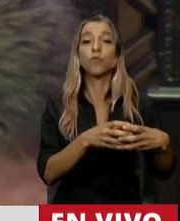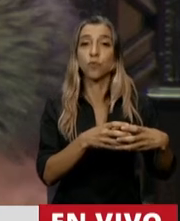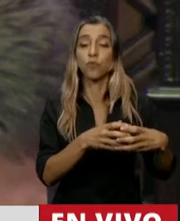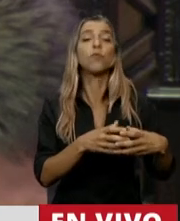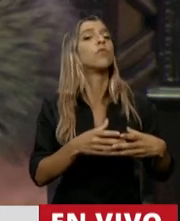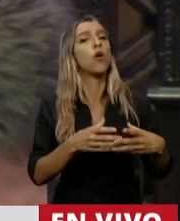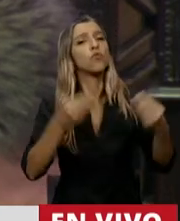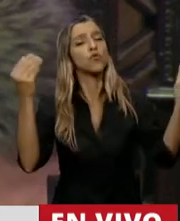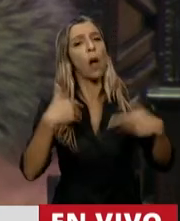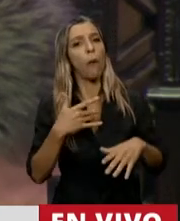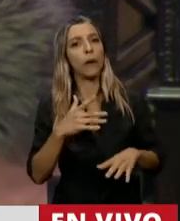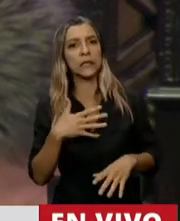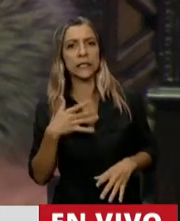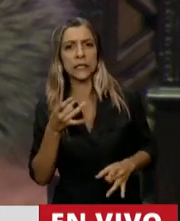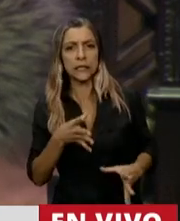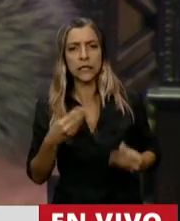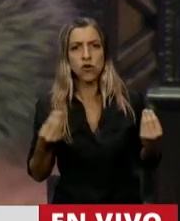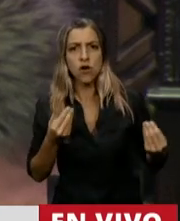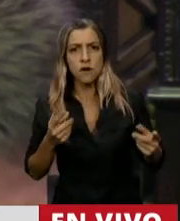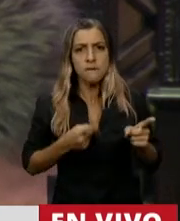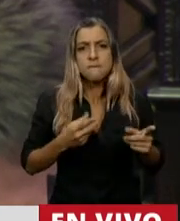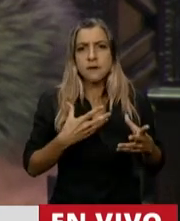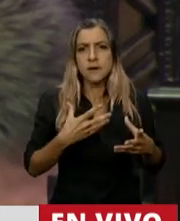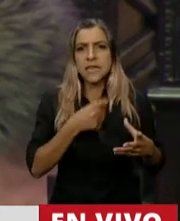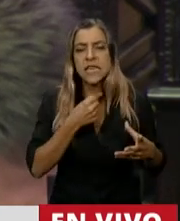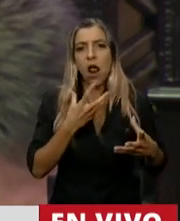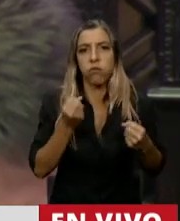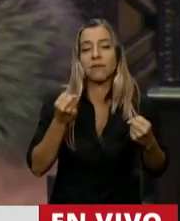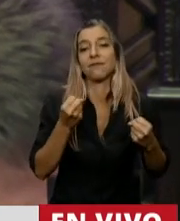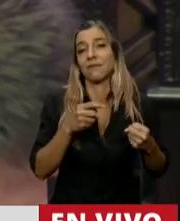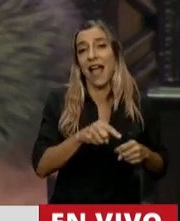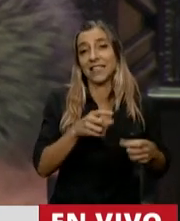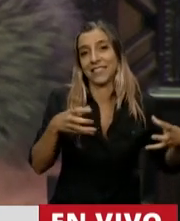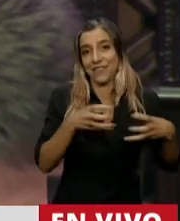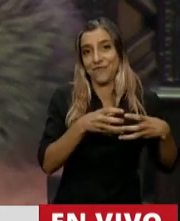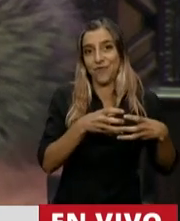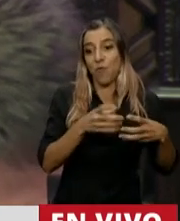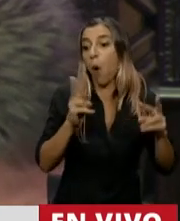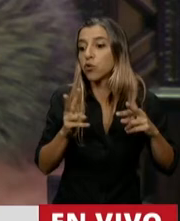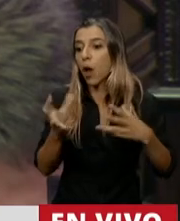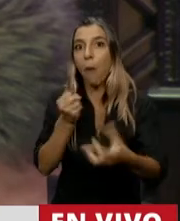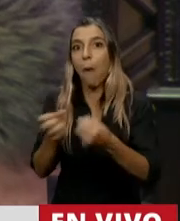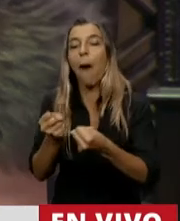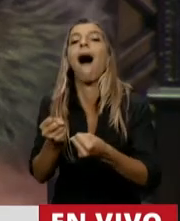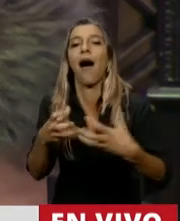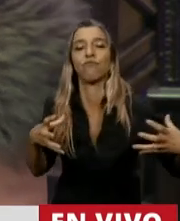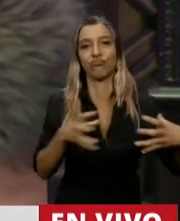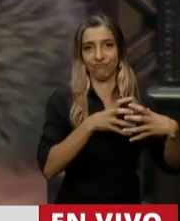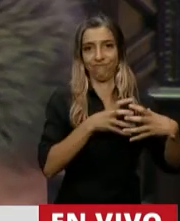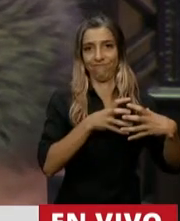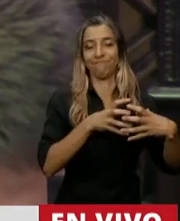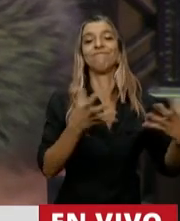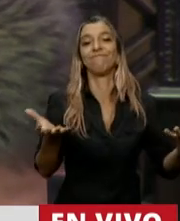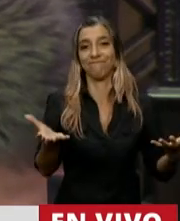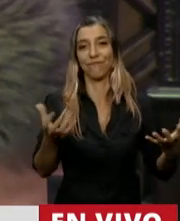detestado, era algo perseguido. Y así es como consiguieron todos estos regímenes hacerse